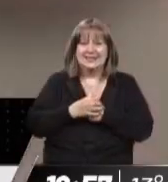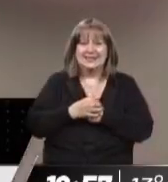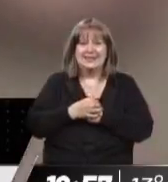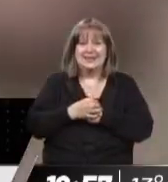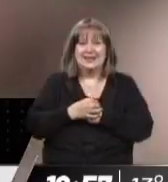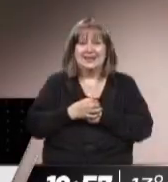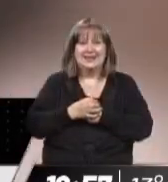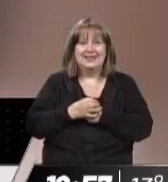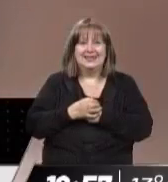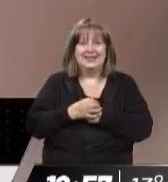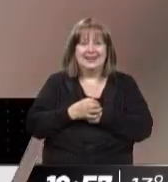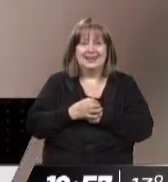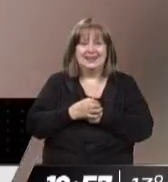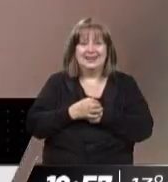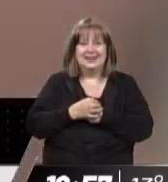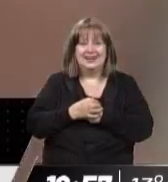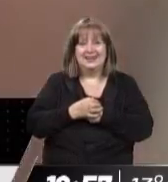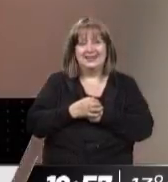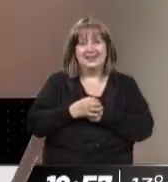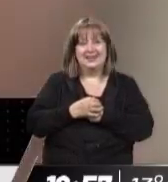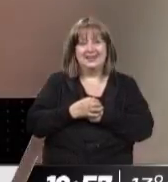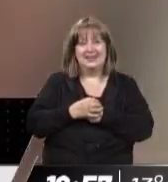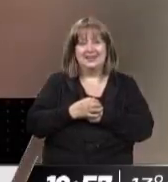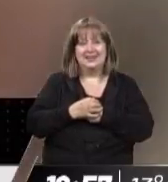Termina contagiando. Tentado. Tentado hasta, mira, mira.